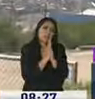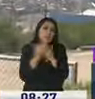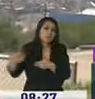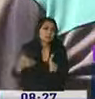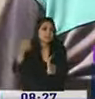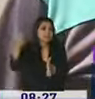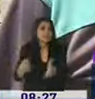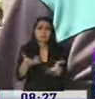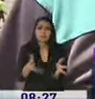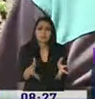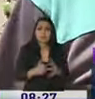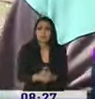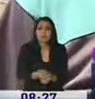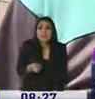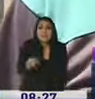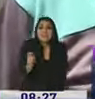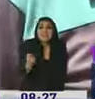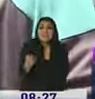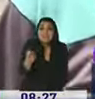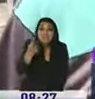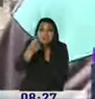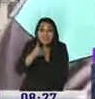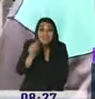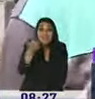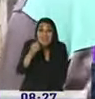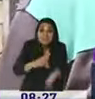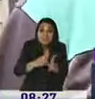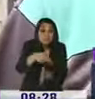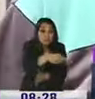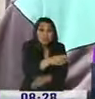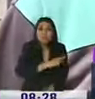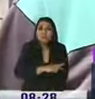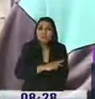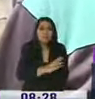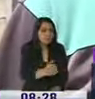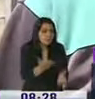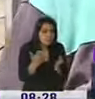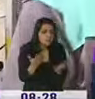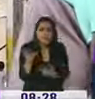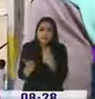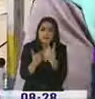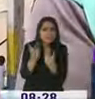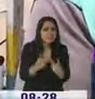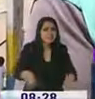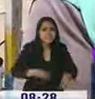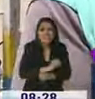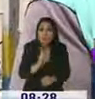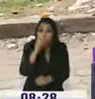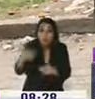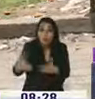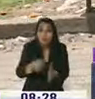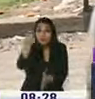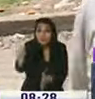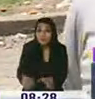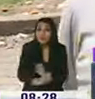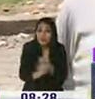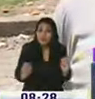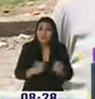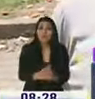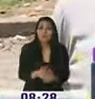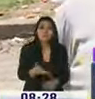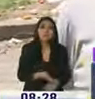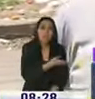petición. Estando a 10 minutos del municipio de Quito, no han sido capaces de visitarnos, dar un contenedor. Hicimos